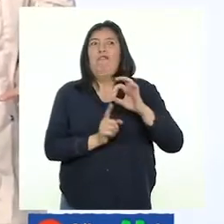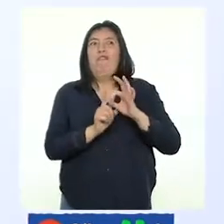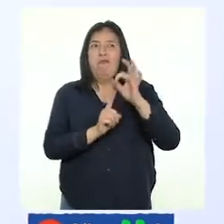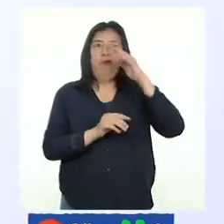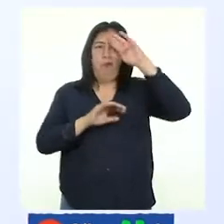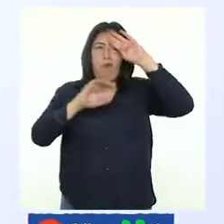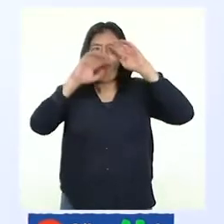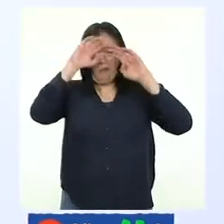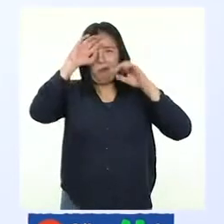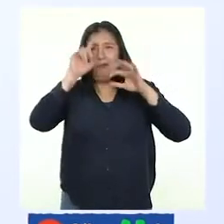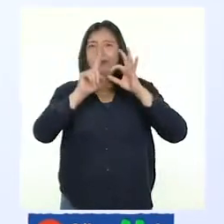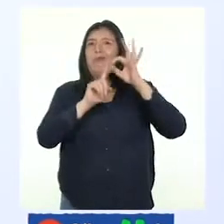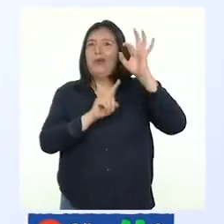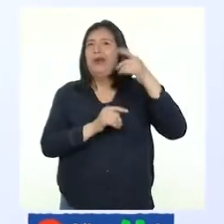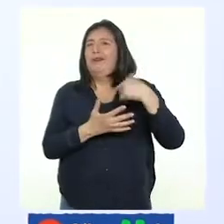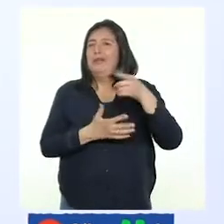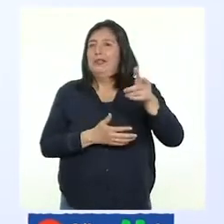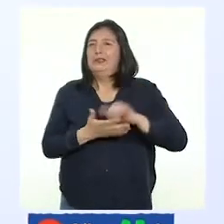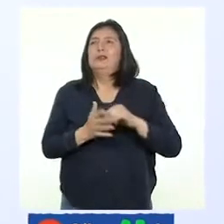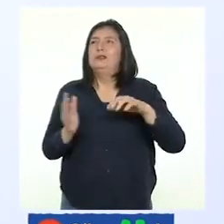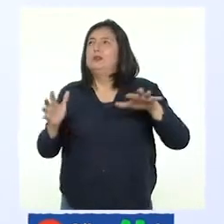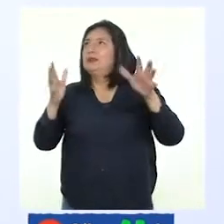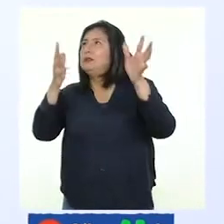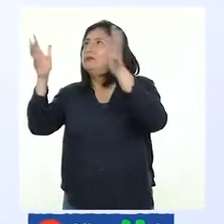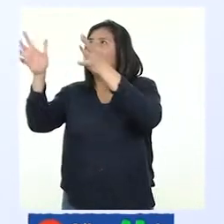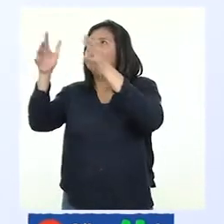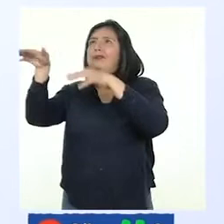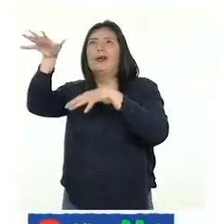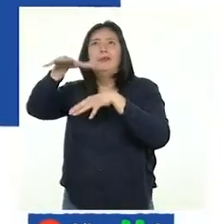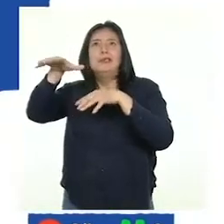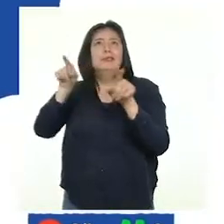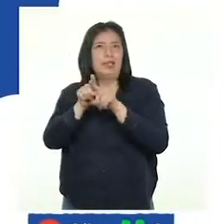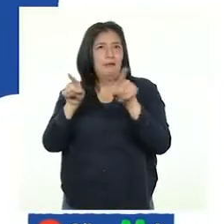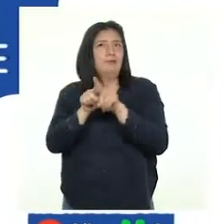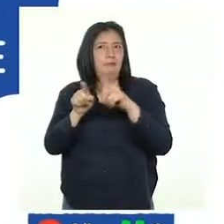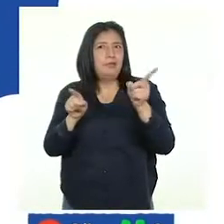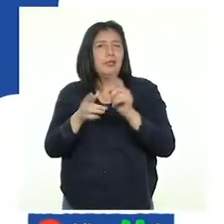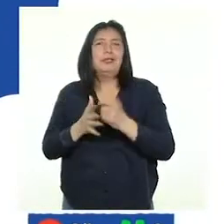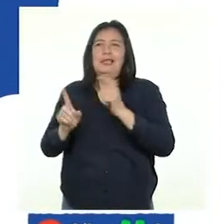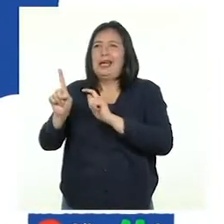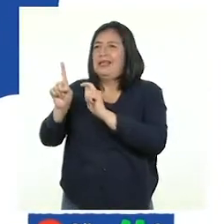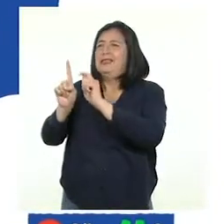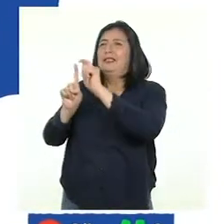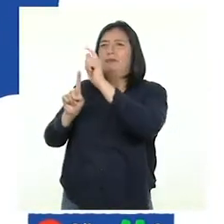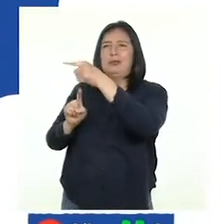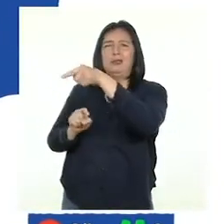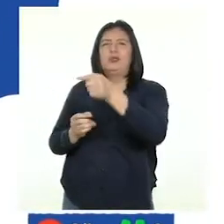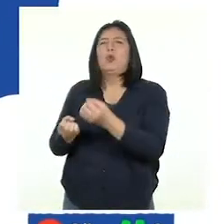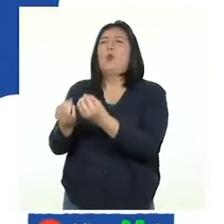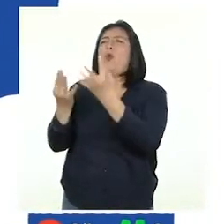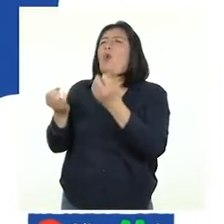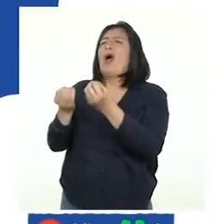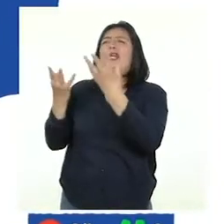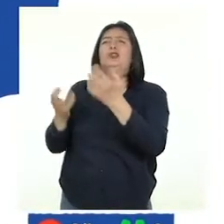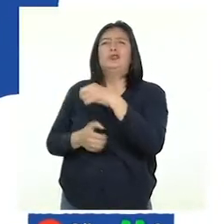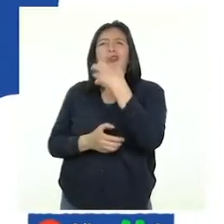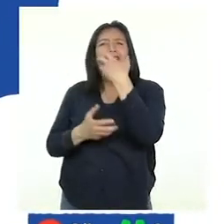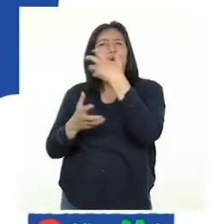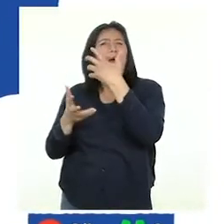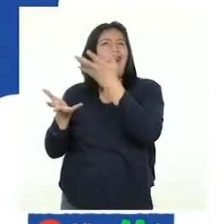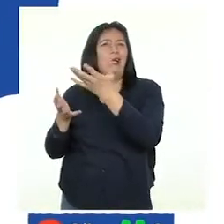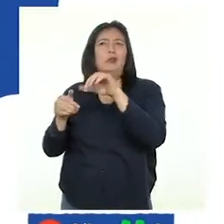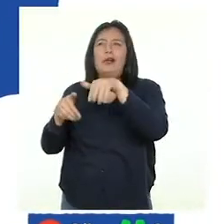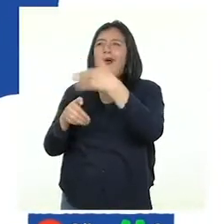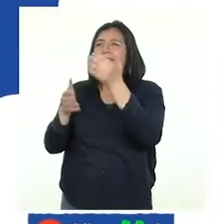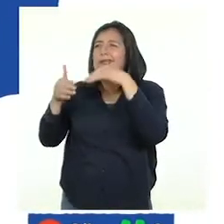¿verdad? Con la temperatura en el ambiente ocurre algo similar. La temperatura es la cantidad de energía